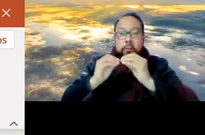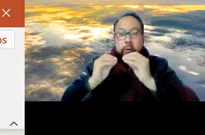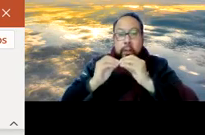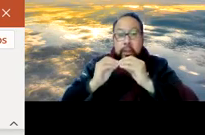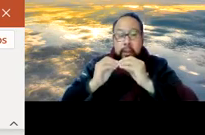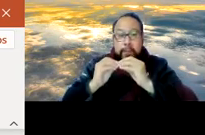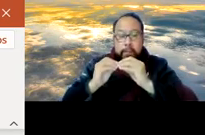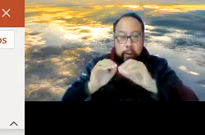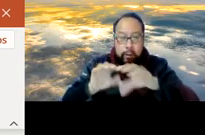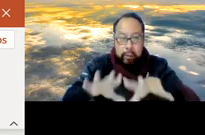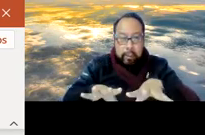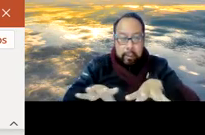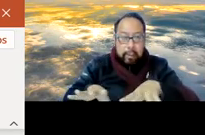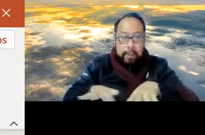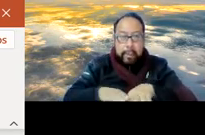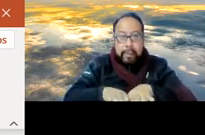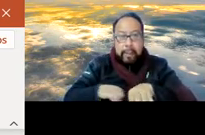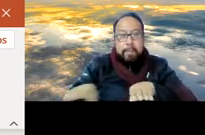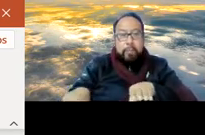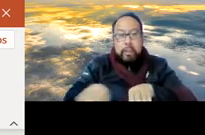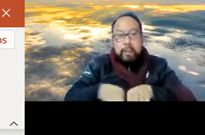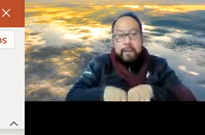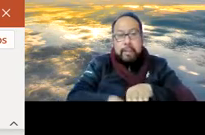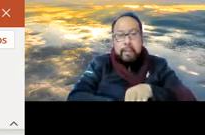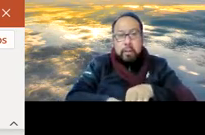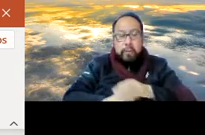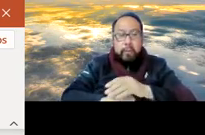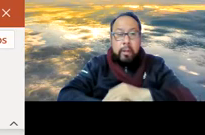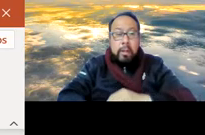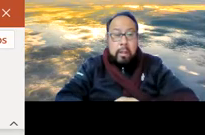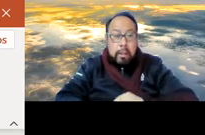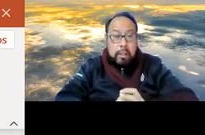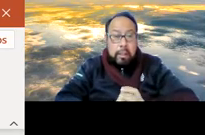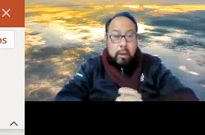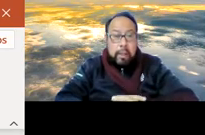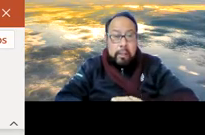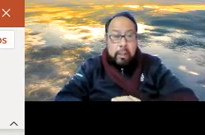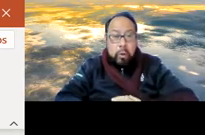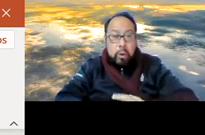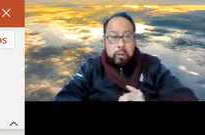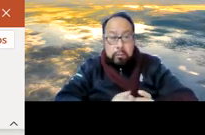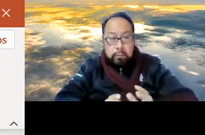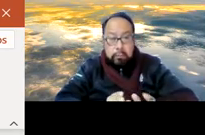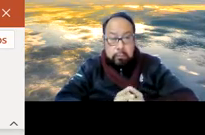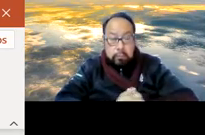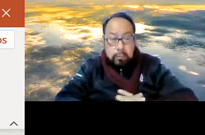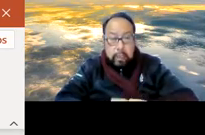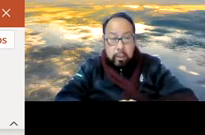pueden confundir, pero tienen esta pequeña diferenciación. Dice, los